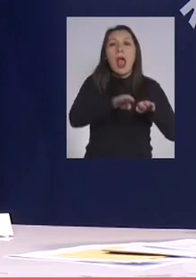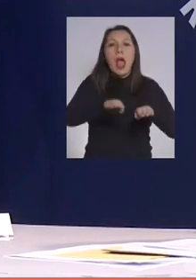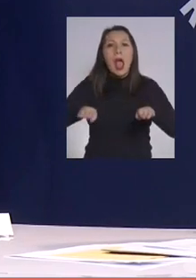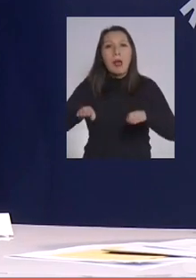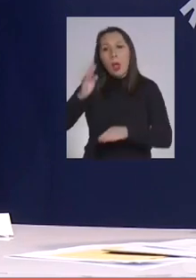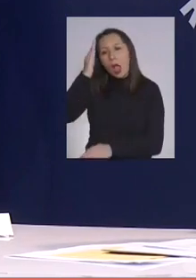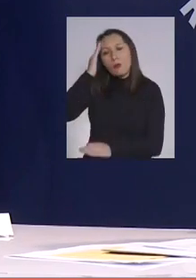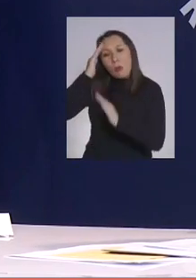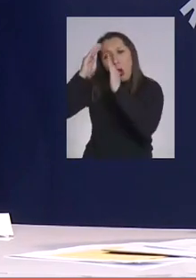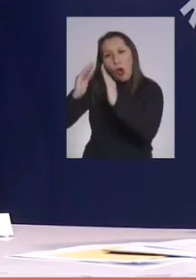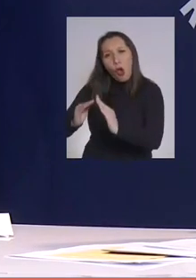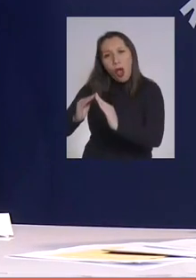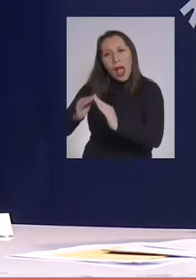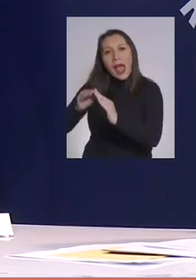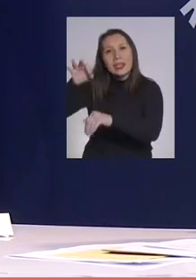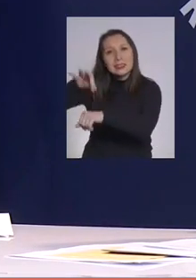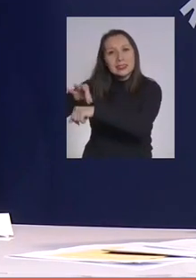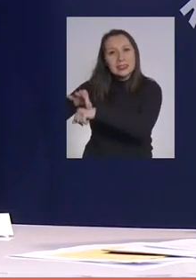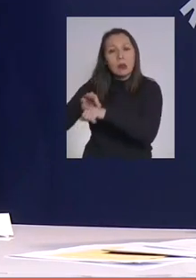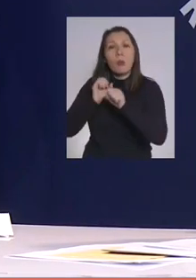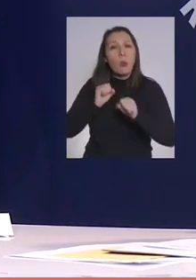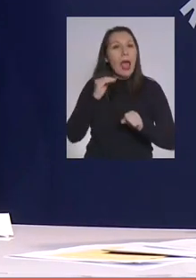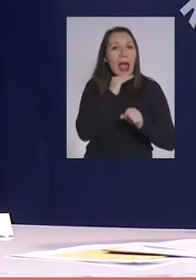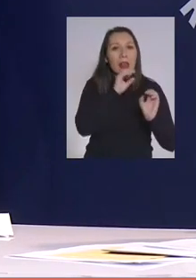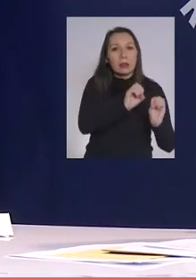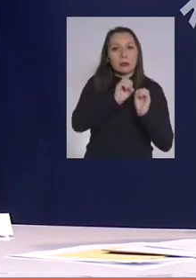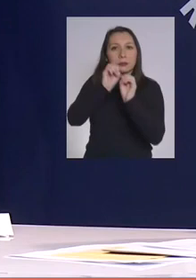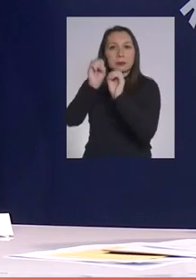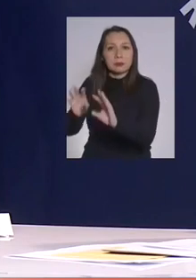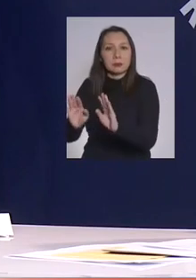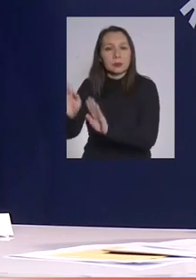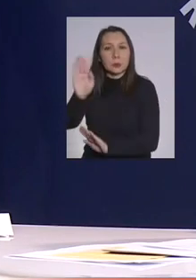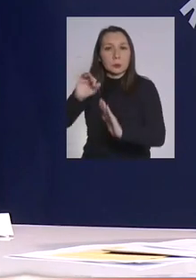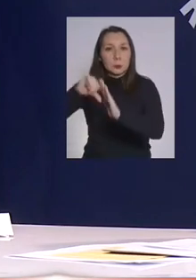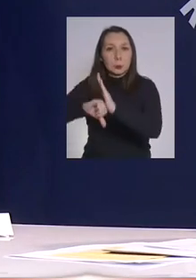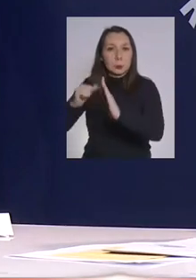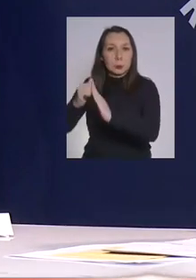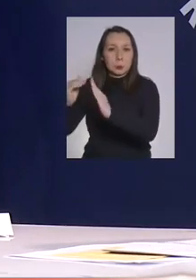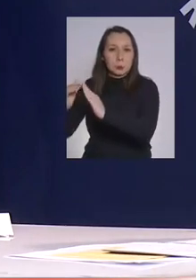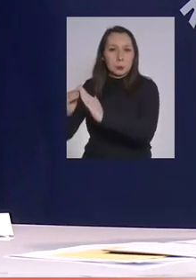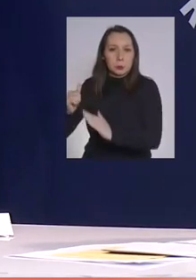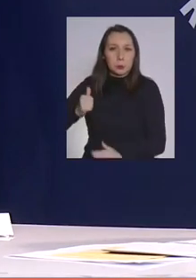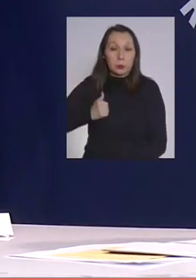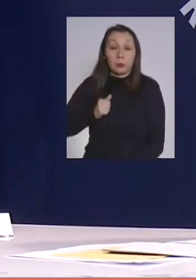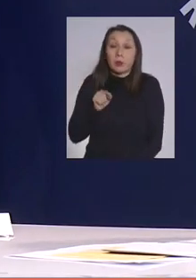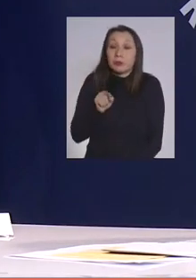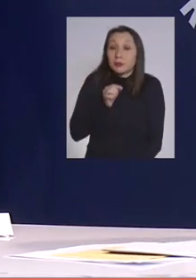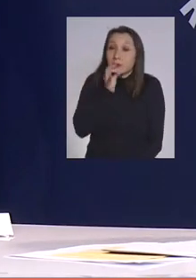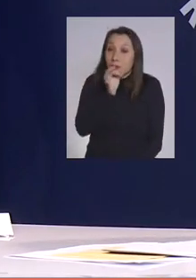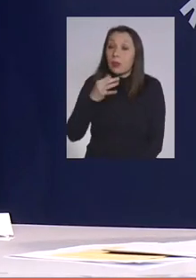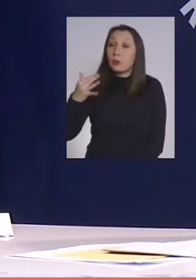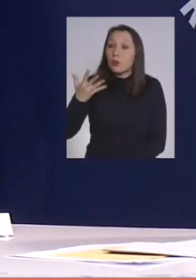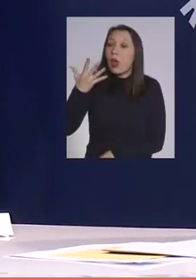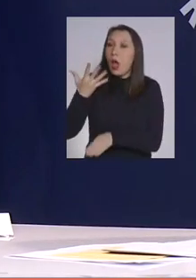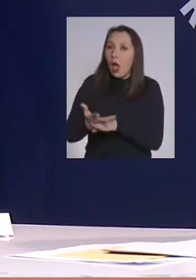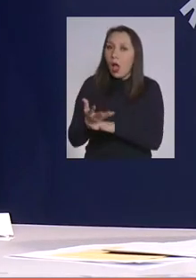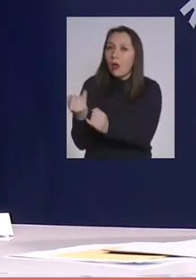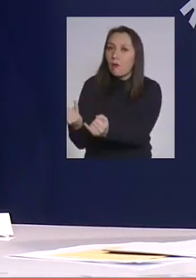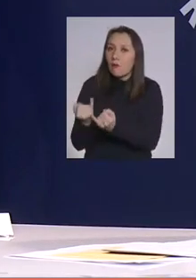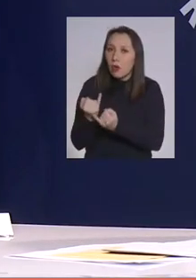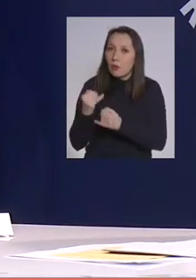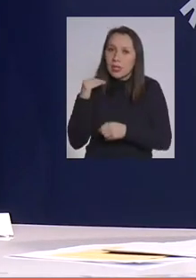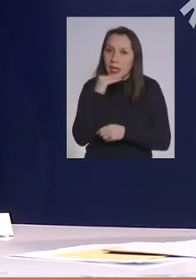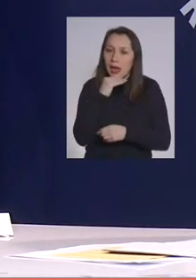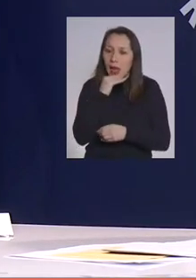residencias sanitarias para poder trasladarlos oportunamente por lo tanto quiero decirle que es importante contar con la información